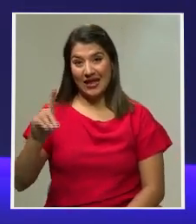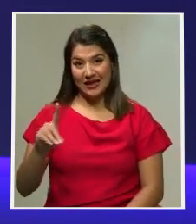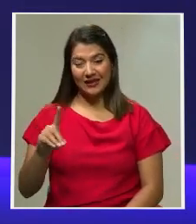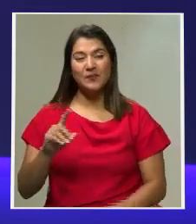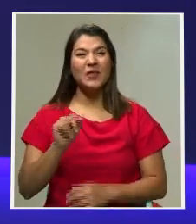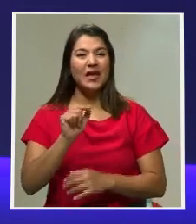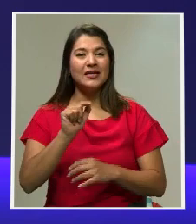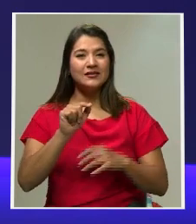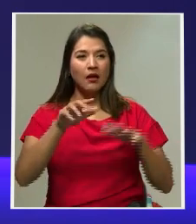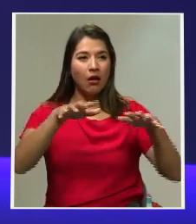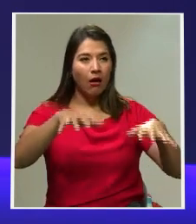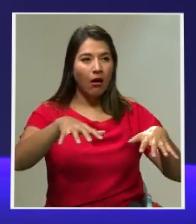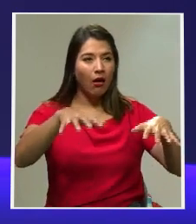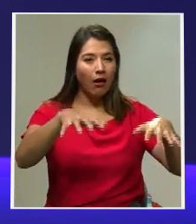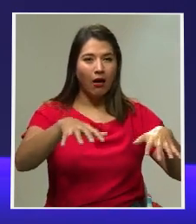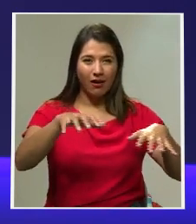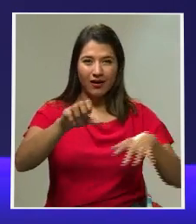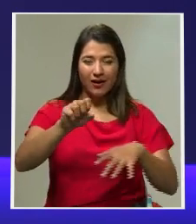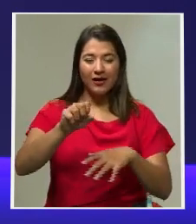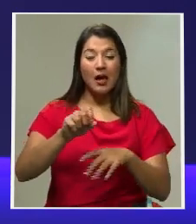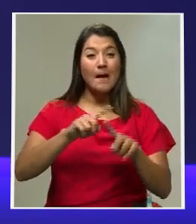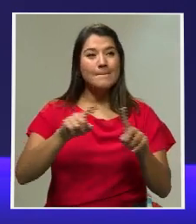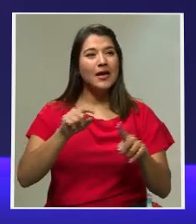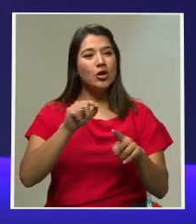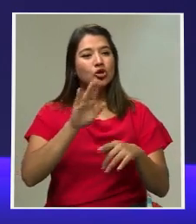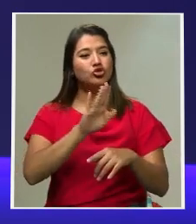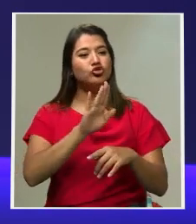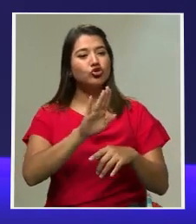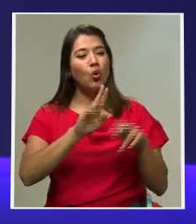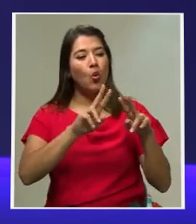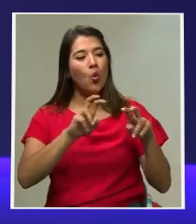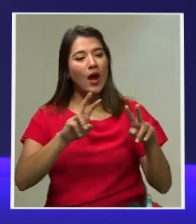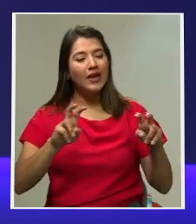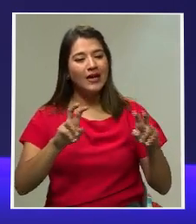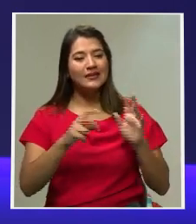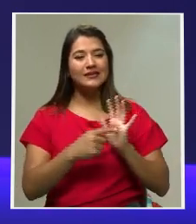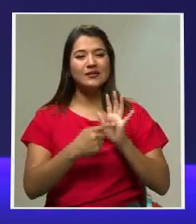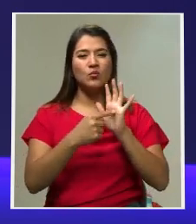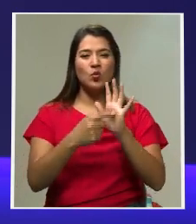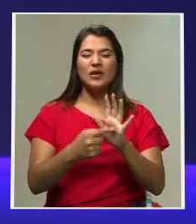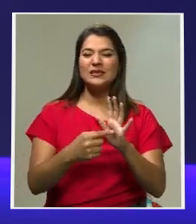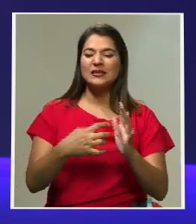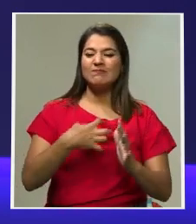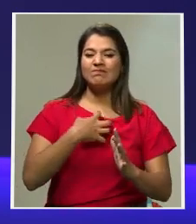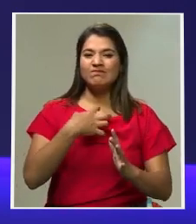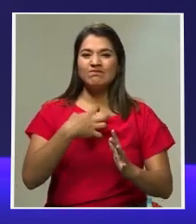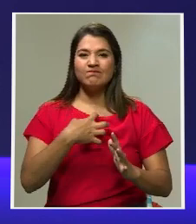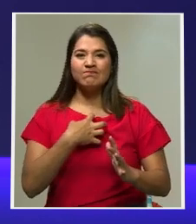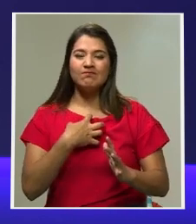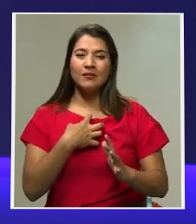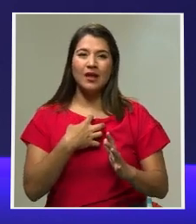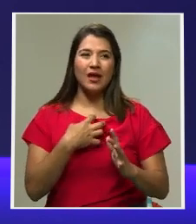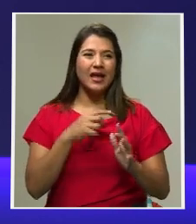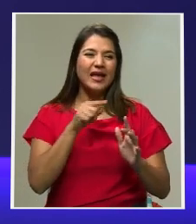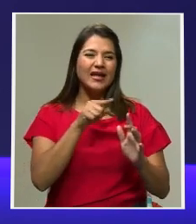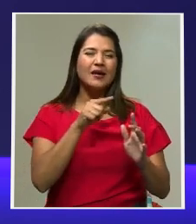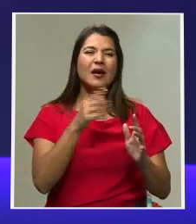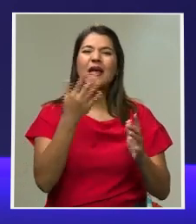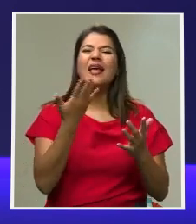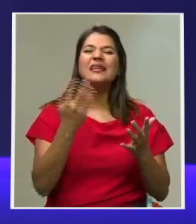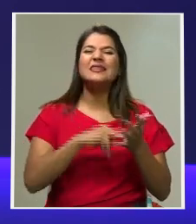vos le das la perspectiva del malestar ciudadano y de la búsqueda de un lugar